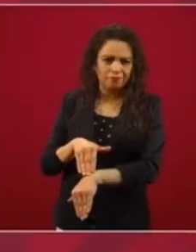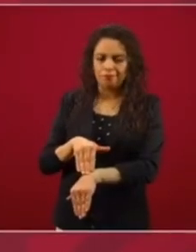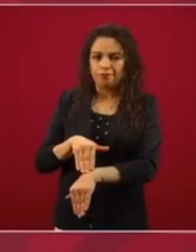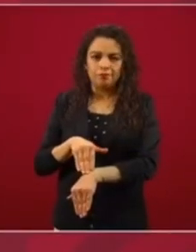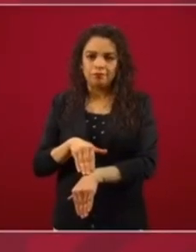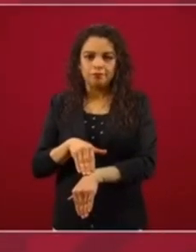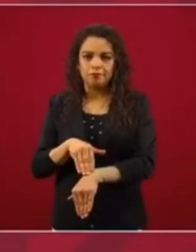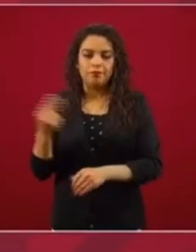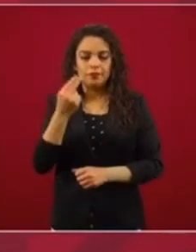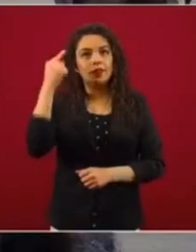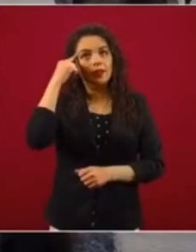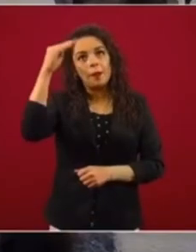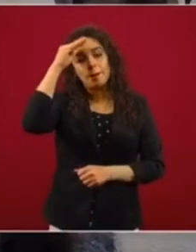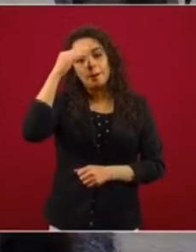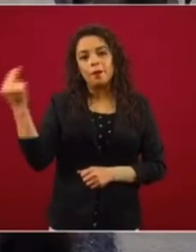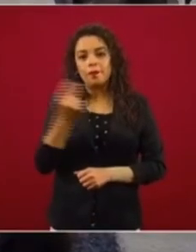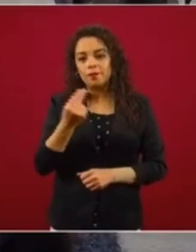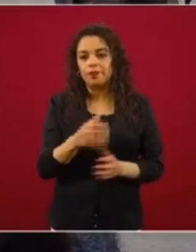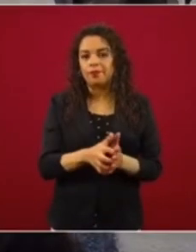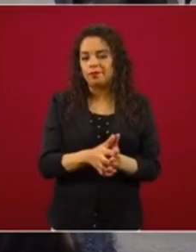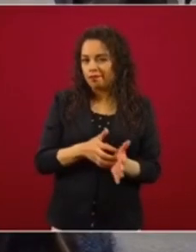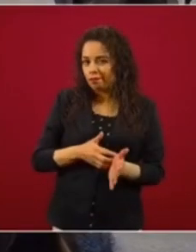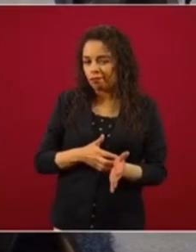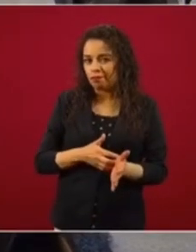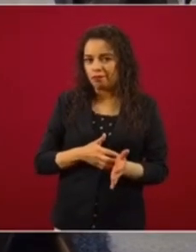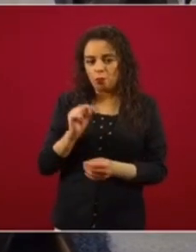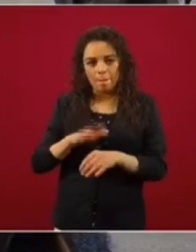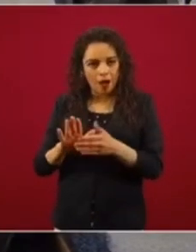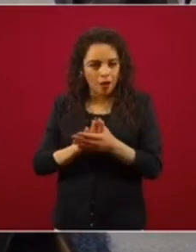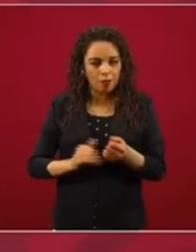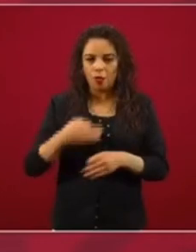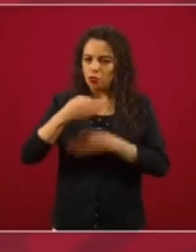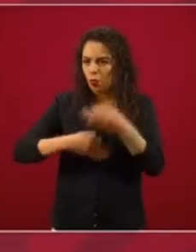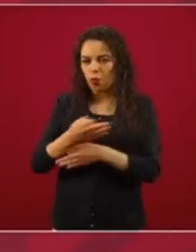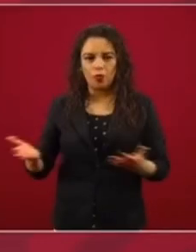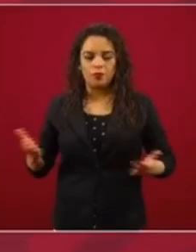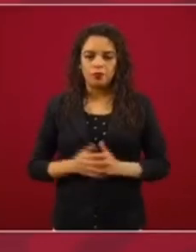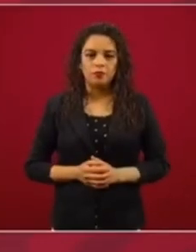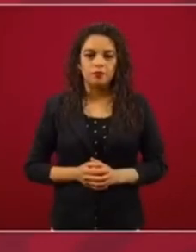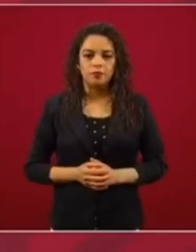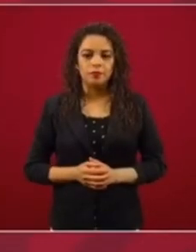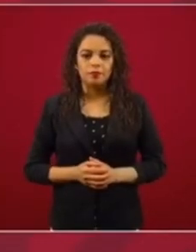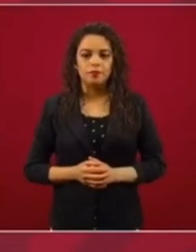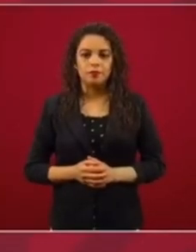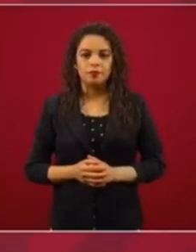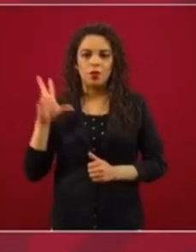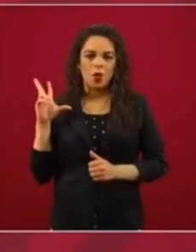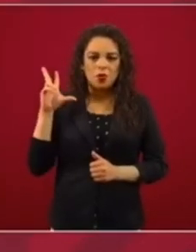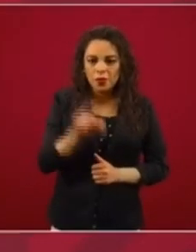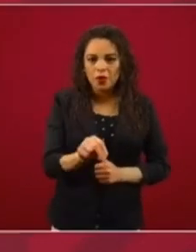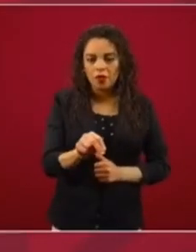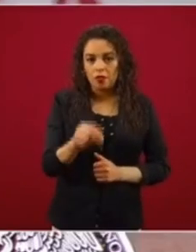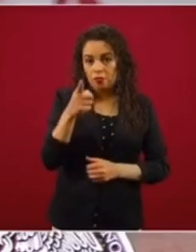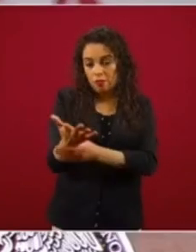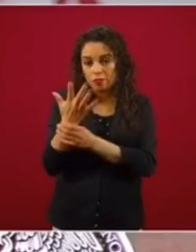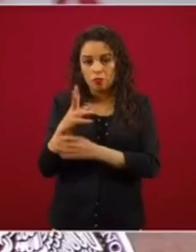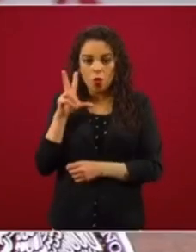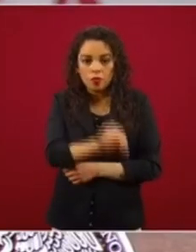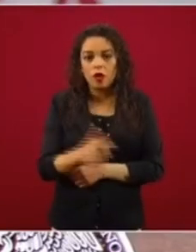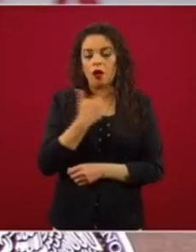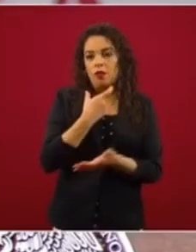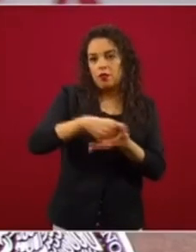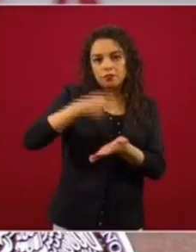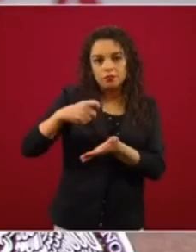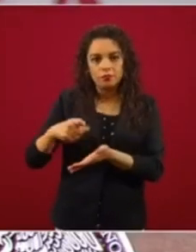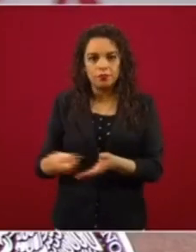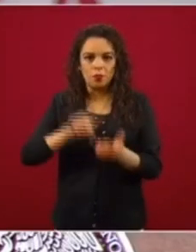que ser austeros, sobrios, todos, decirle no a la frivolidad, no al consumismo,